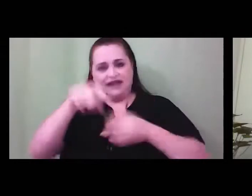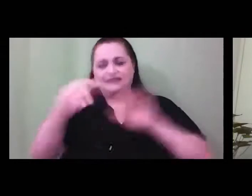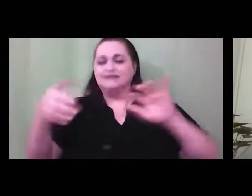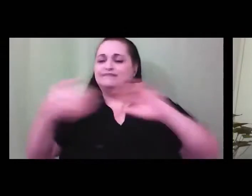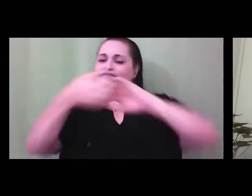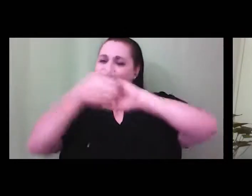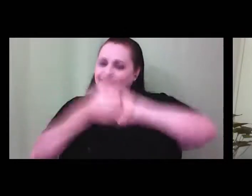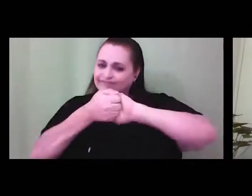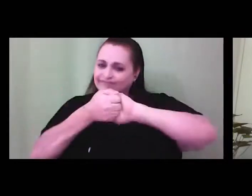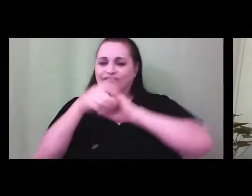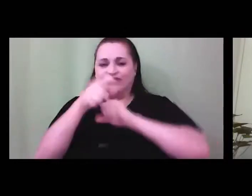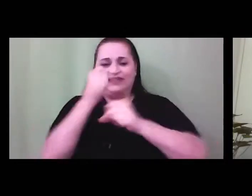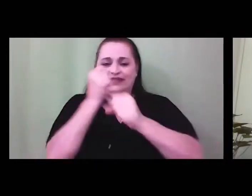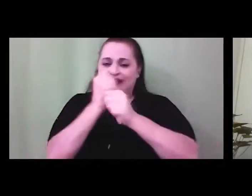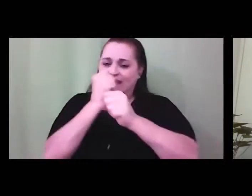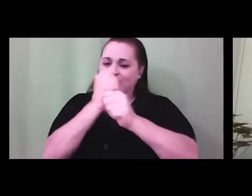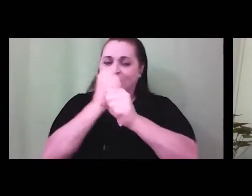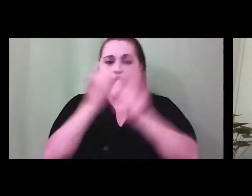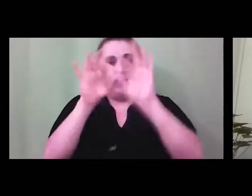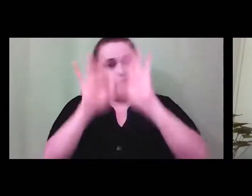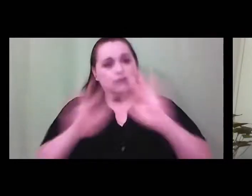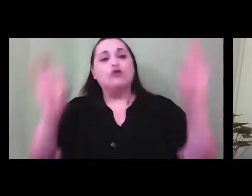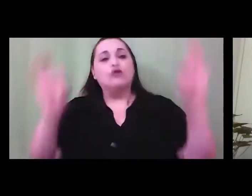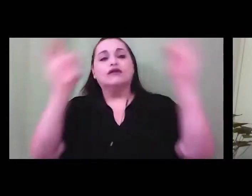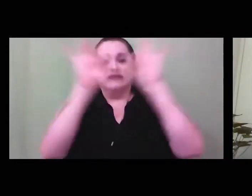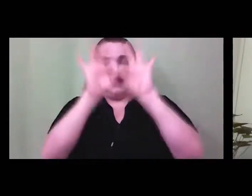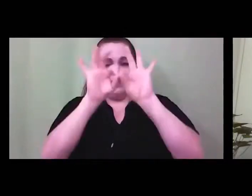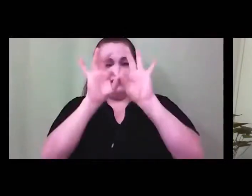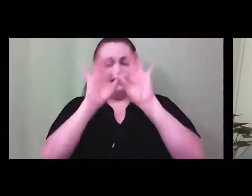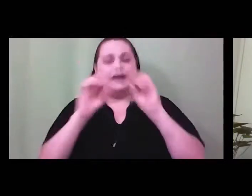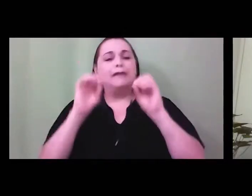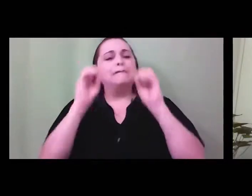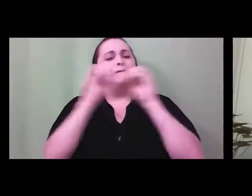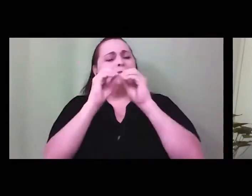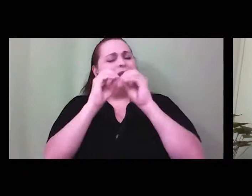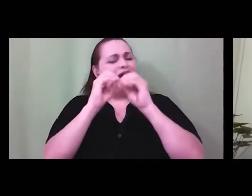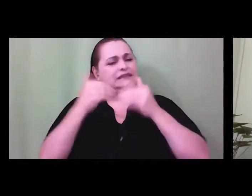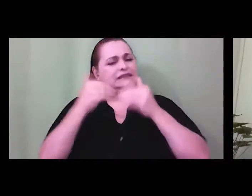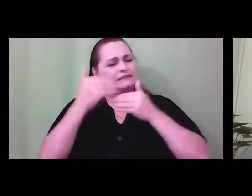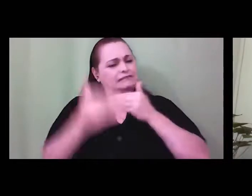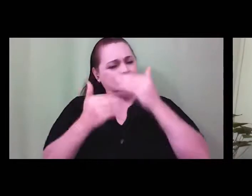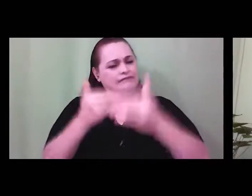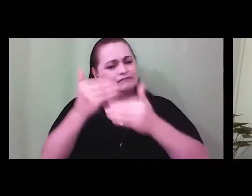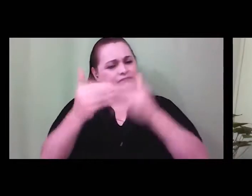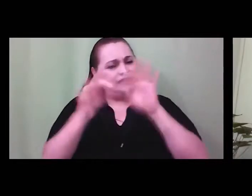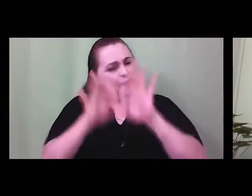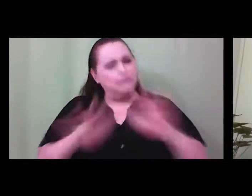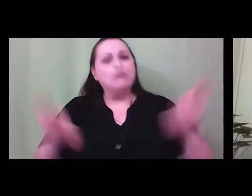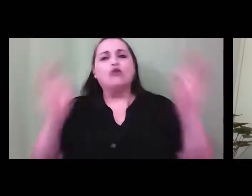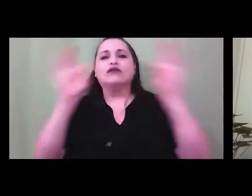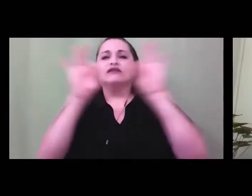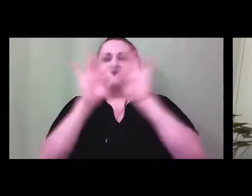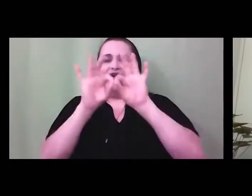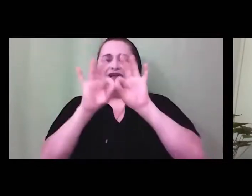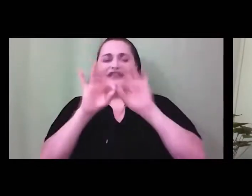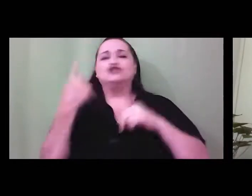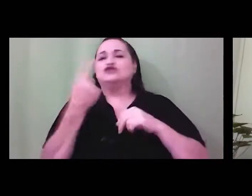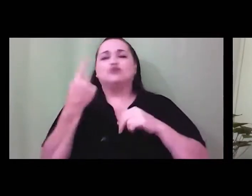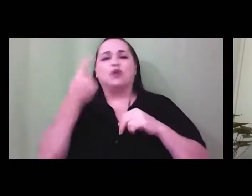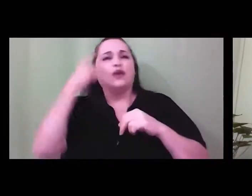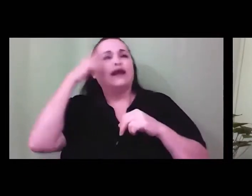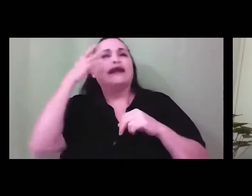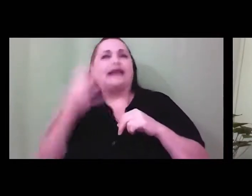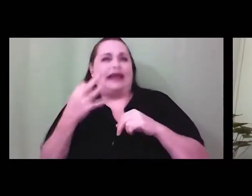este trabajo tan importante, que es mucho más trascendental que simple y sencillamente creer